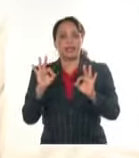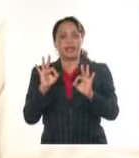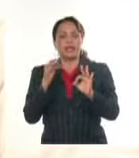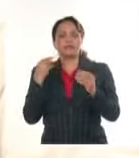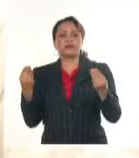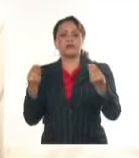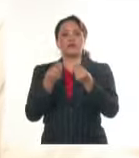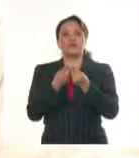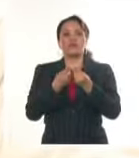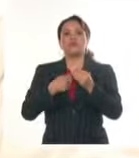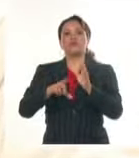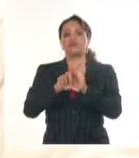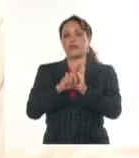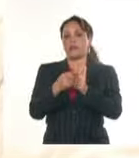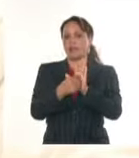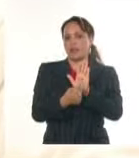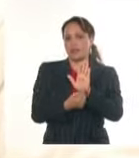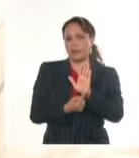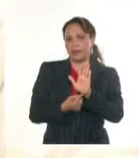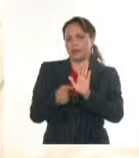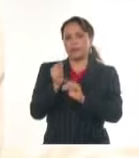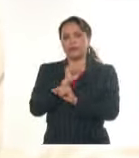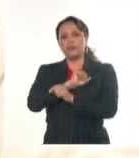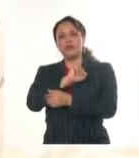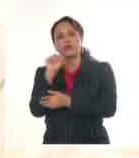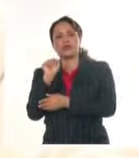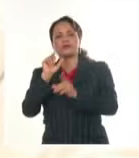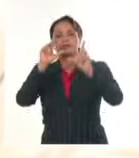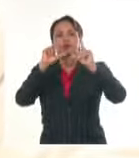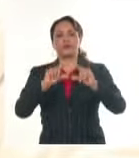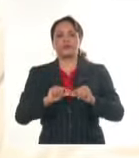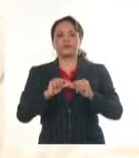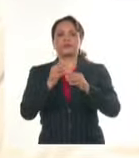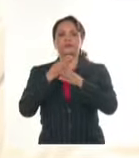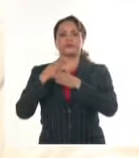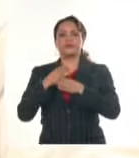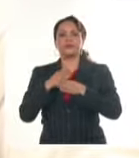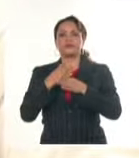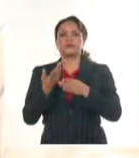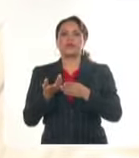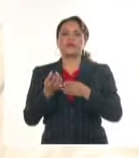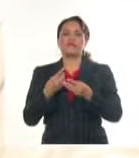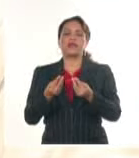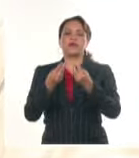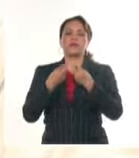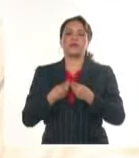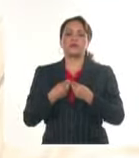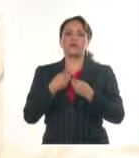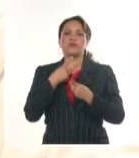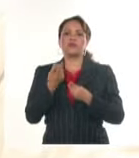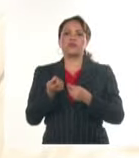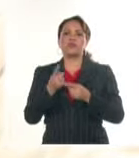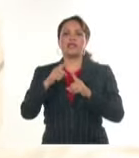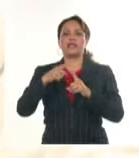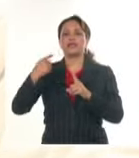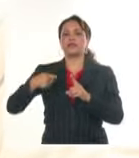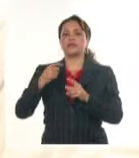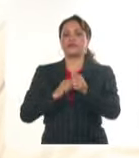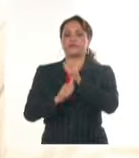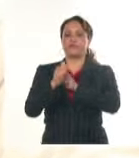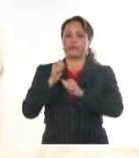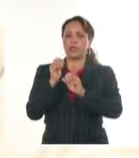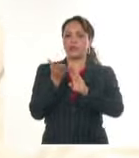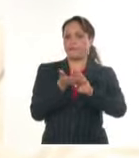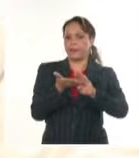y particularmente lograr una disminución significativa de las devoluciones efectivas recibidas del tribunal, que era